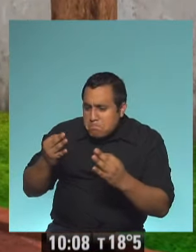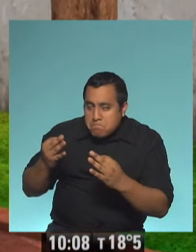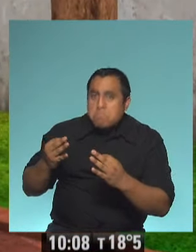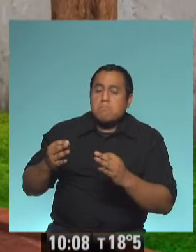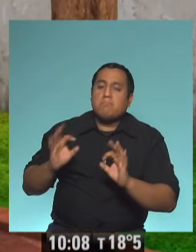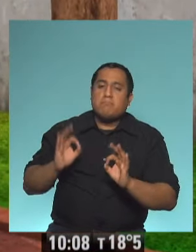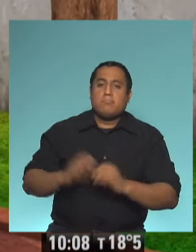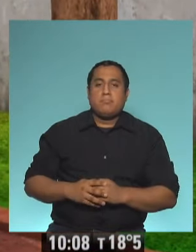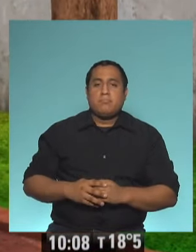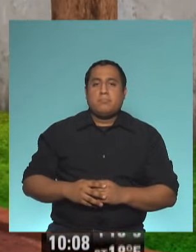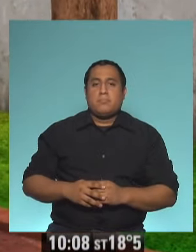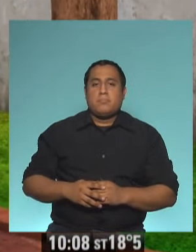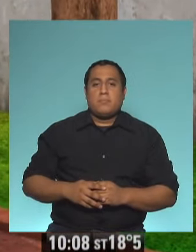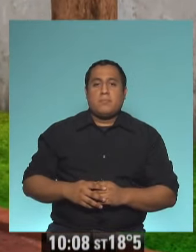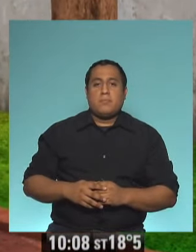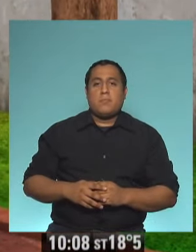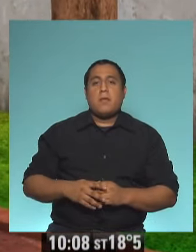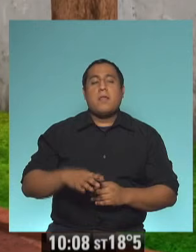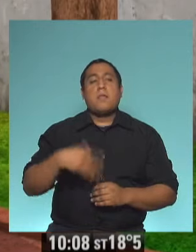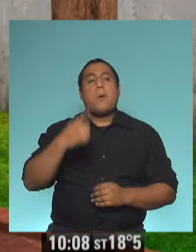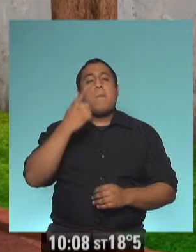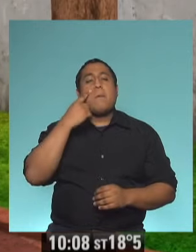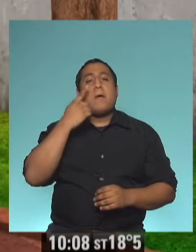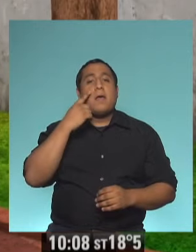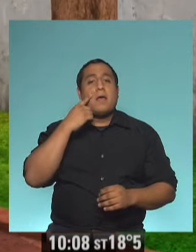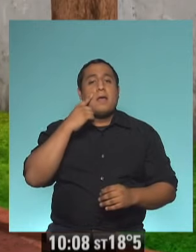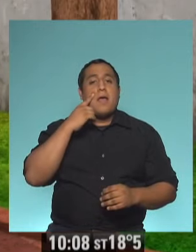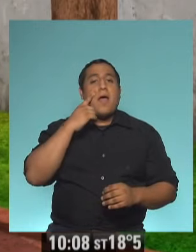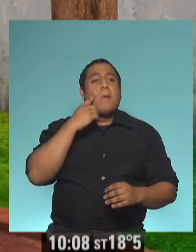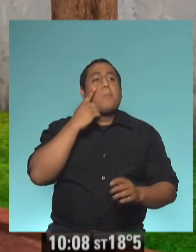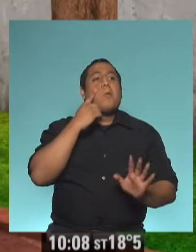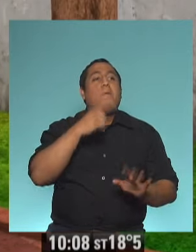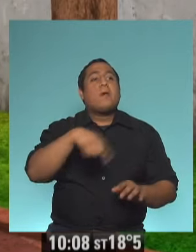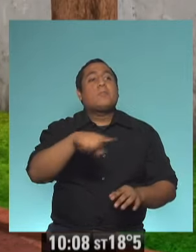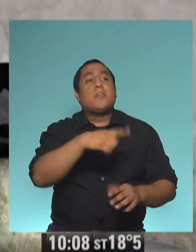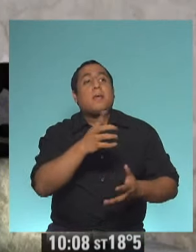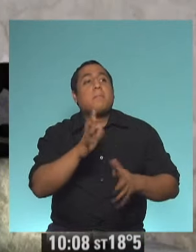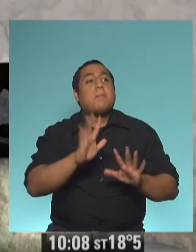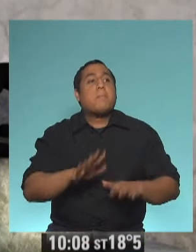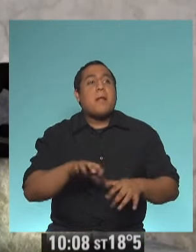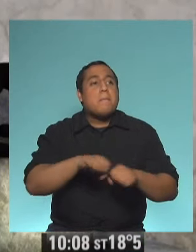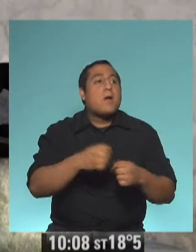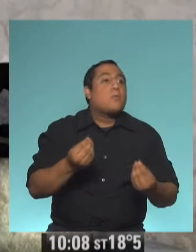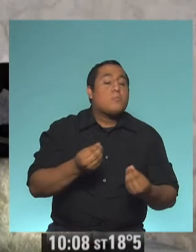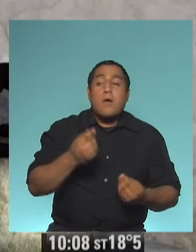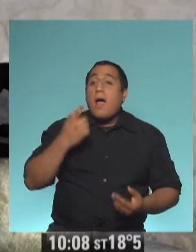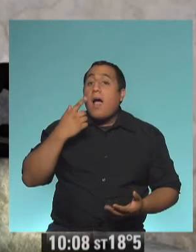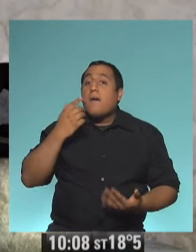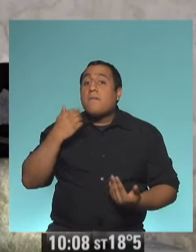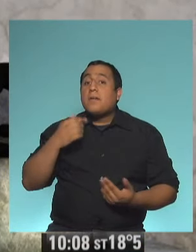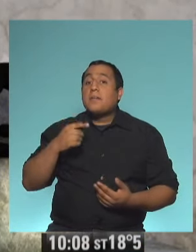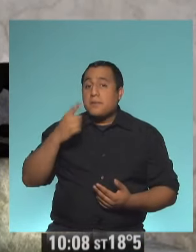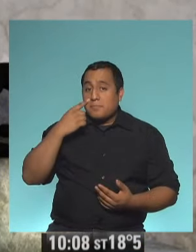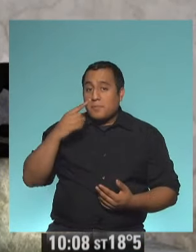Bueno, a ver, voy a tomarles una prueba a los cocineros que hicieron el pan. Uy. A ver, señorita, ¿qué le parece este especial que